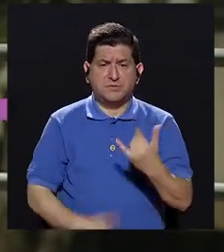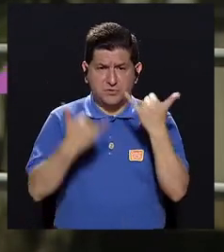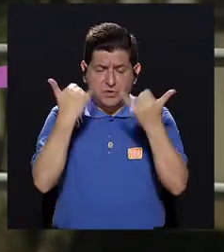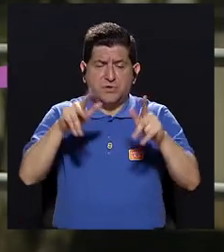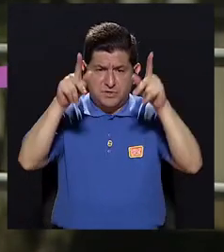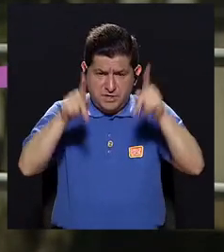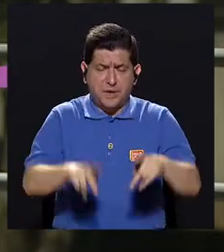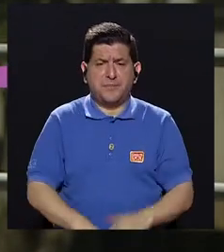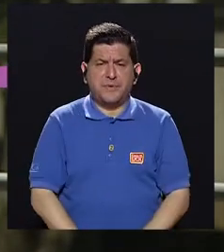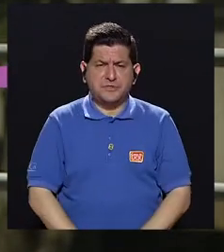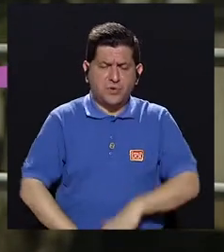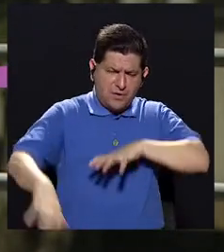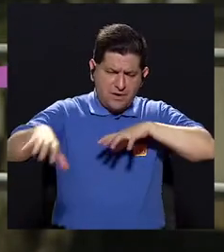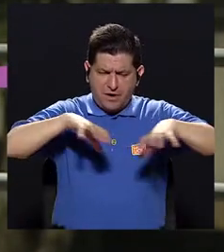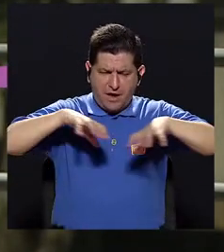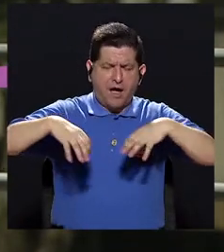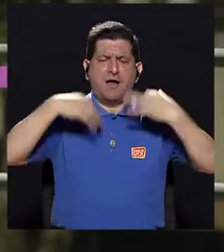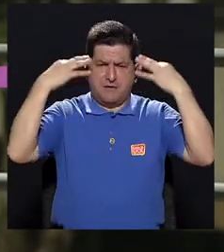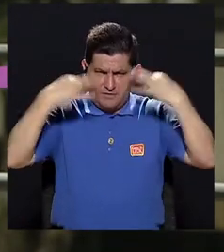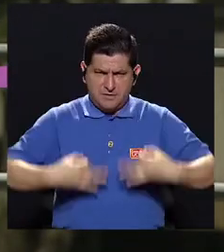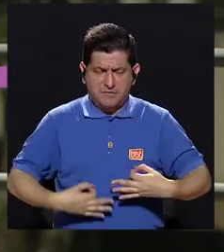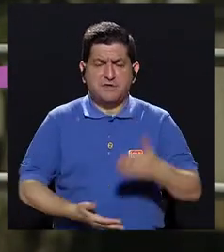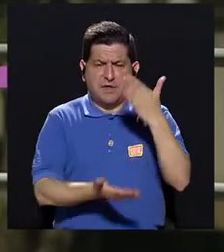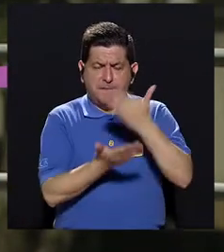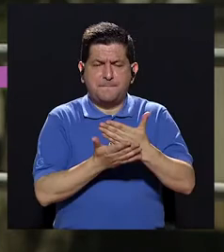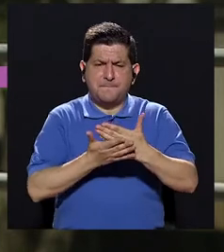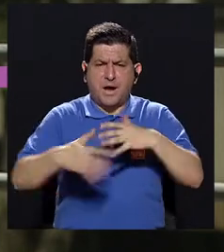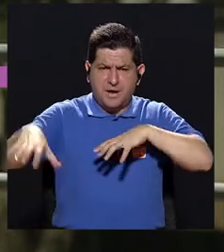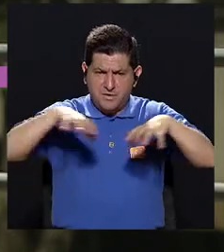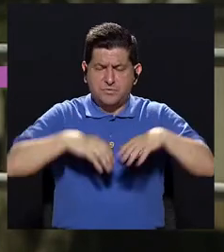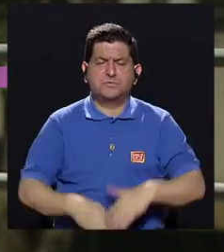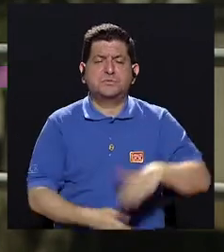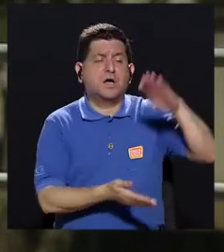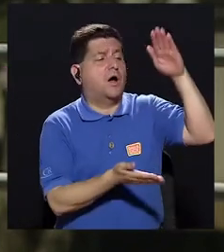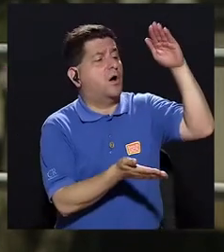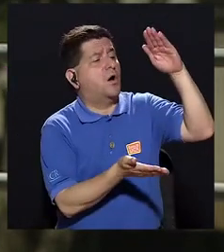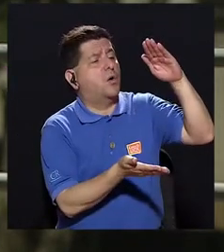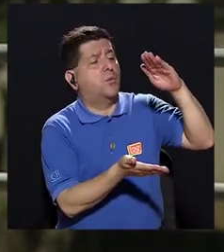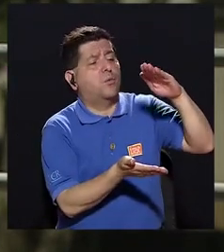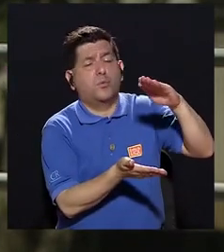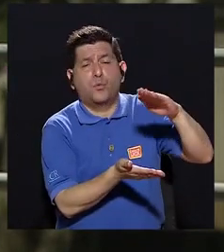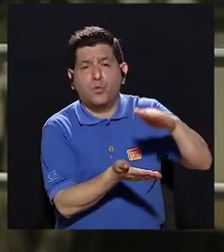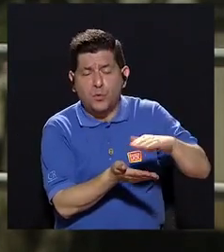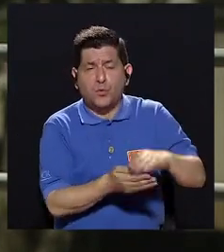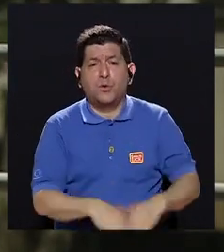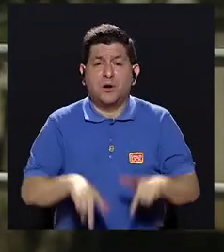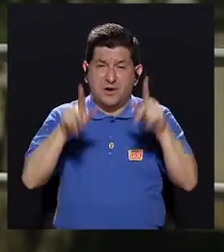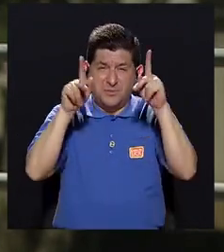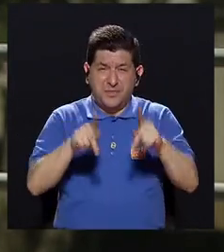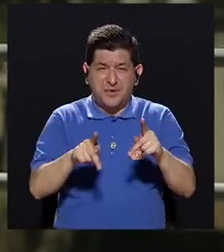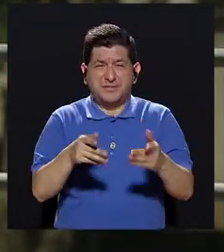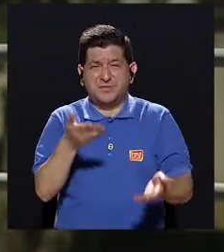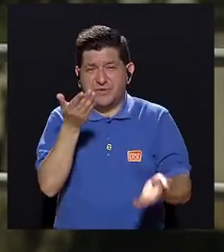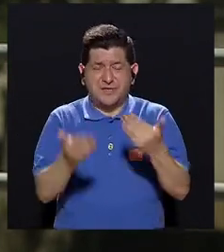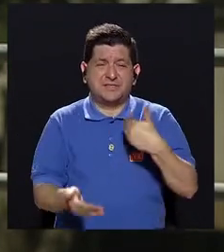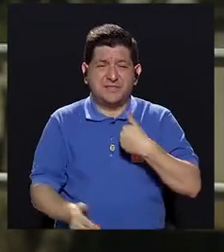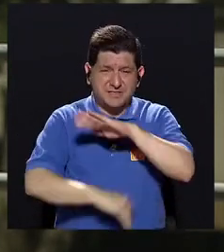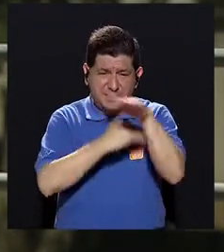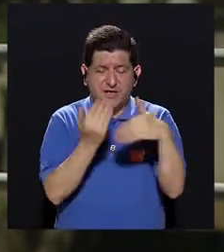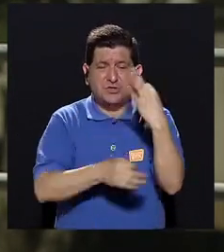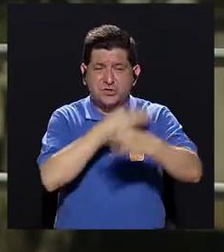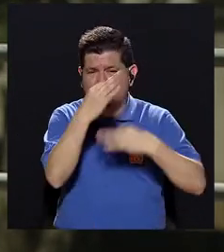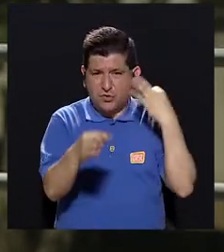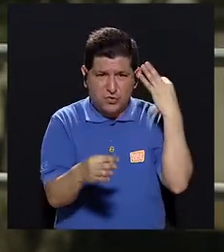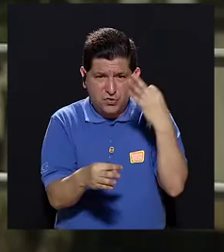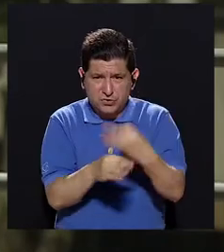el hecho de que las personas empiecen a hacer un poquito más de actividad física, de pausas activas, van a bajar un montón los niveles de personas con todos los